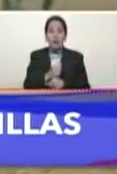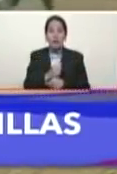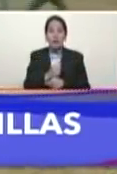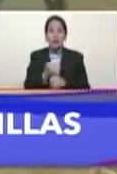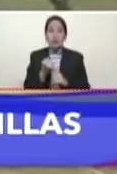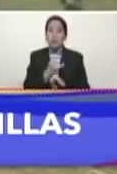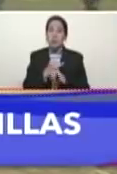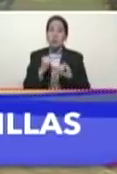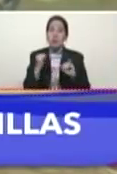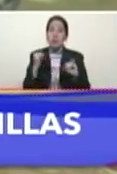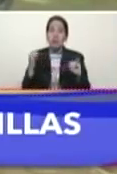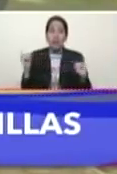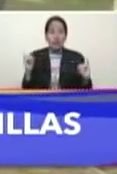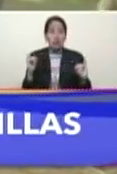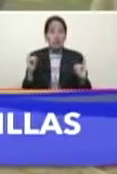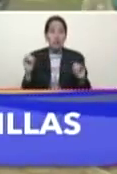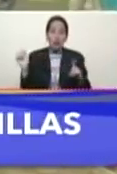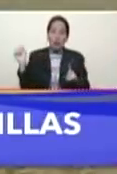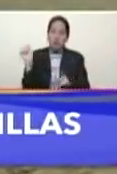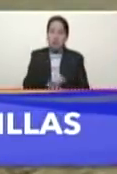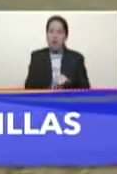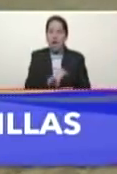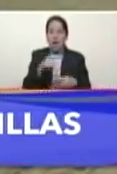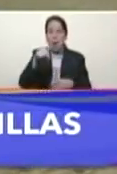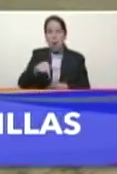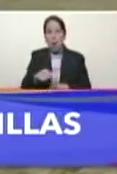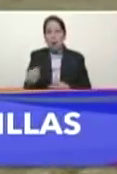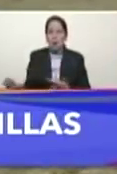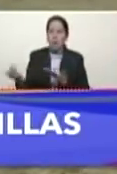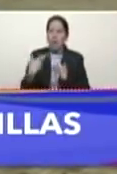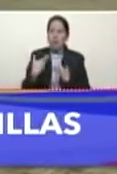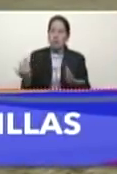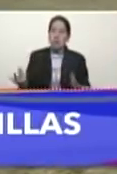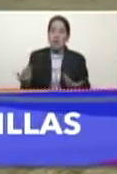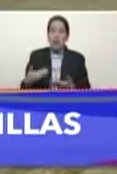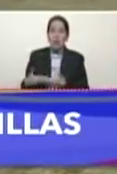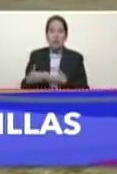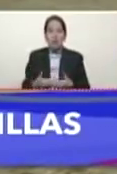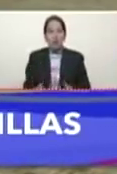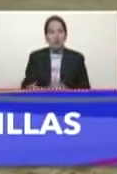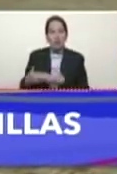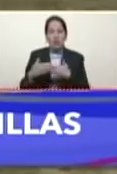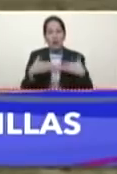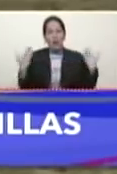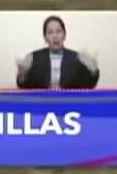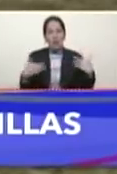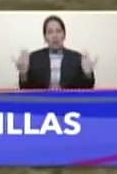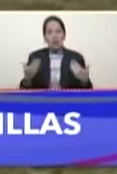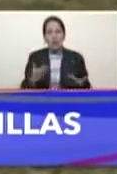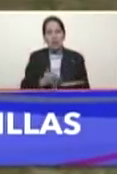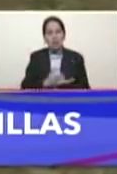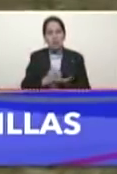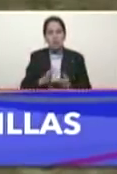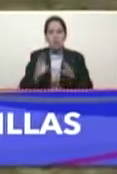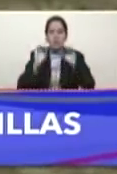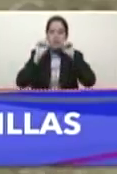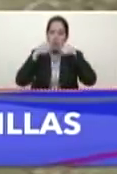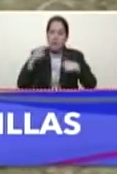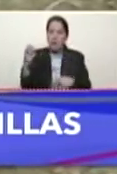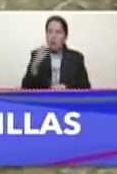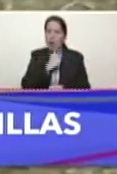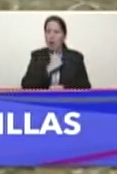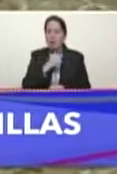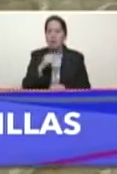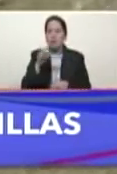el bloqueo económico que hoy nos tiene implantado el imperio. Saludos, presidente, muy contento y adelante con la revolución. Sin maíz no hay país. Así es,